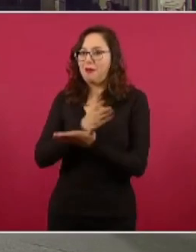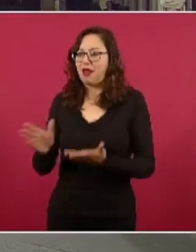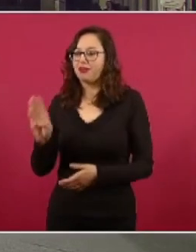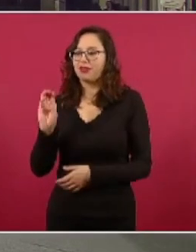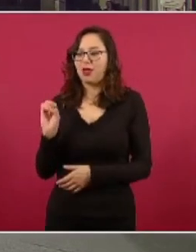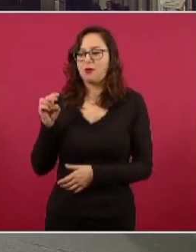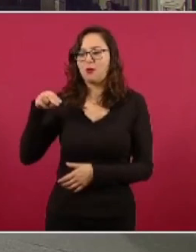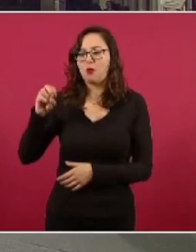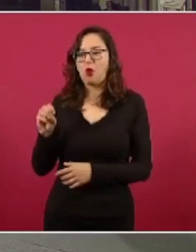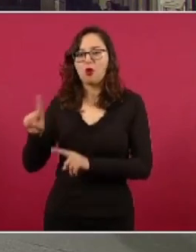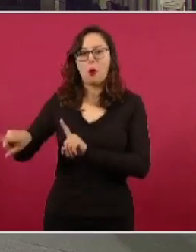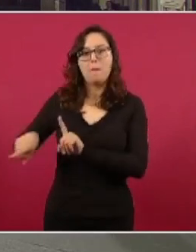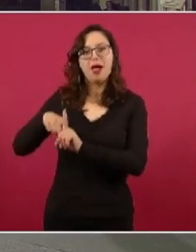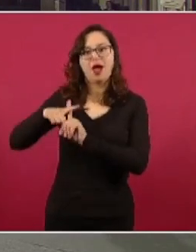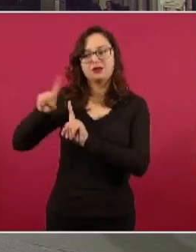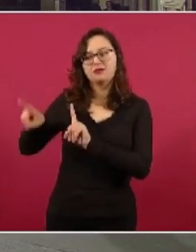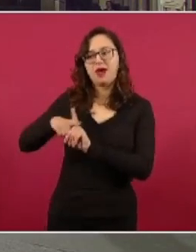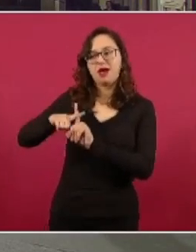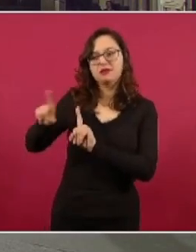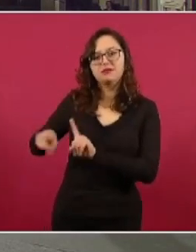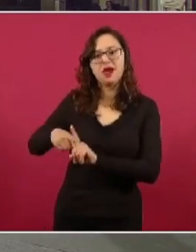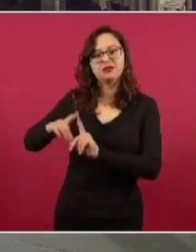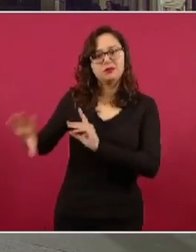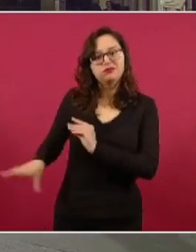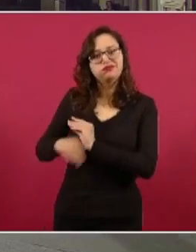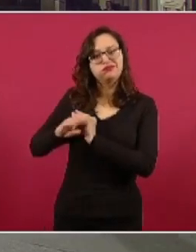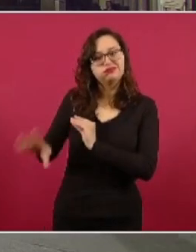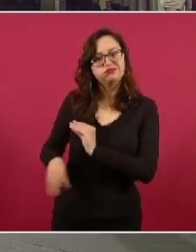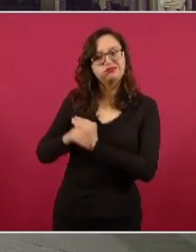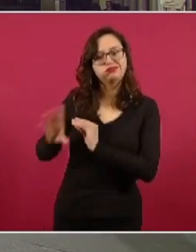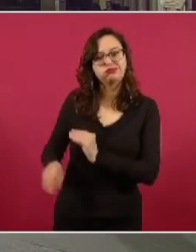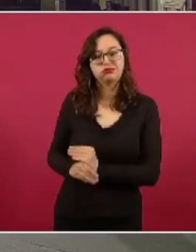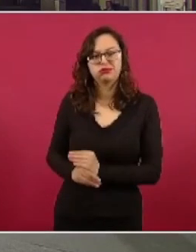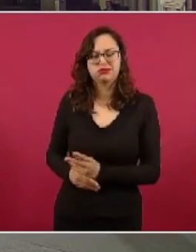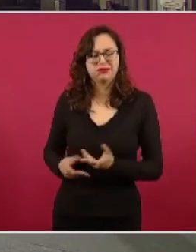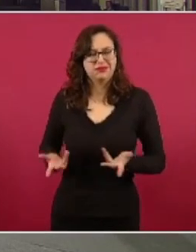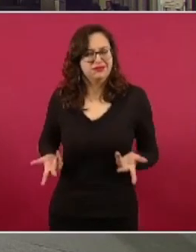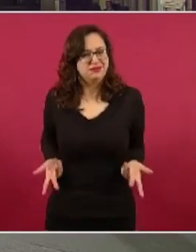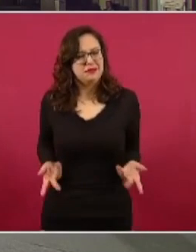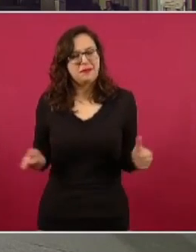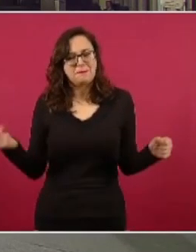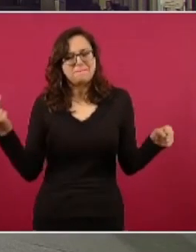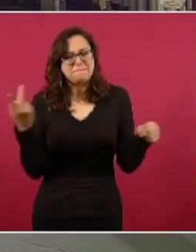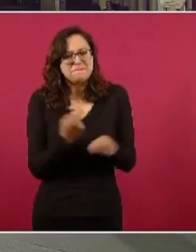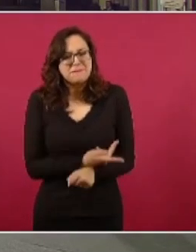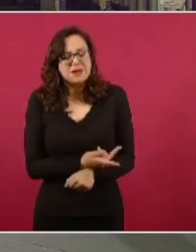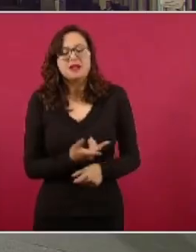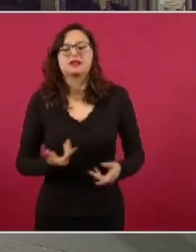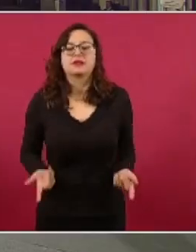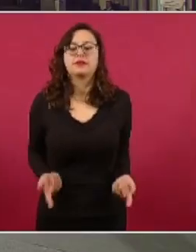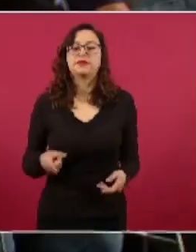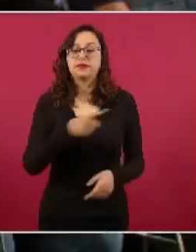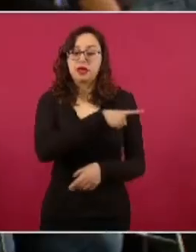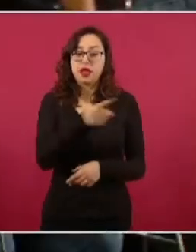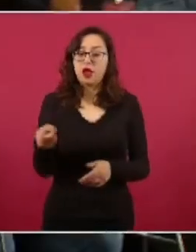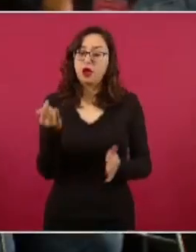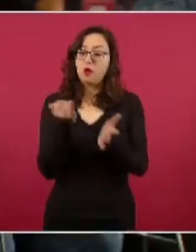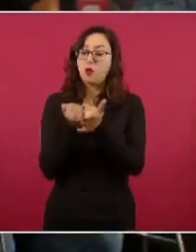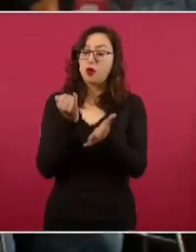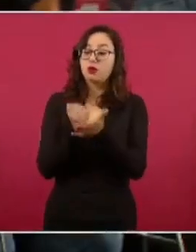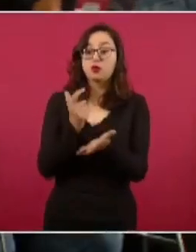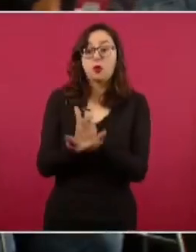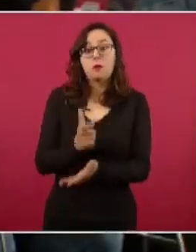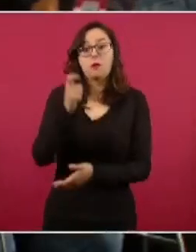El pago de impuestos no es una… no nos están haciendo un favor a los mexicanos por pagar sus impuestos los